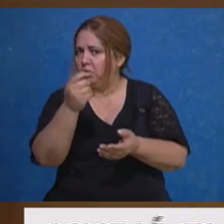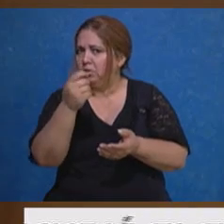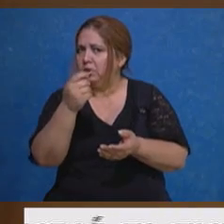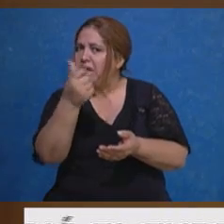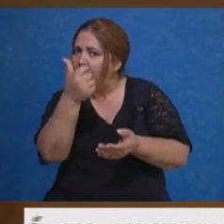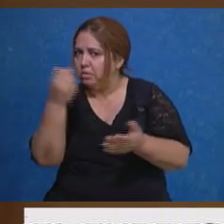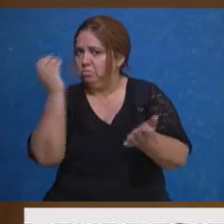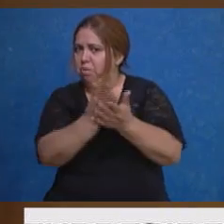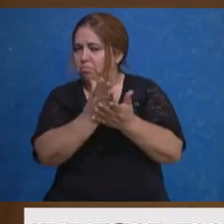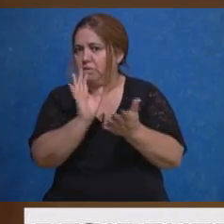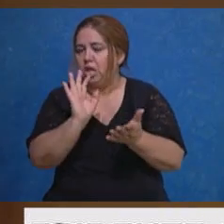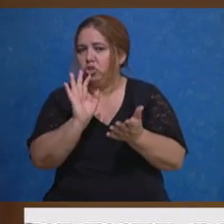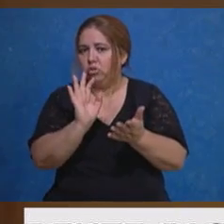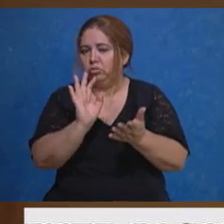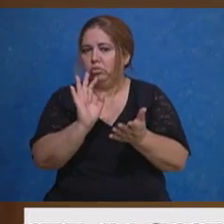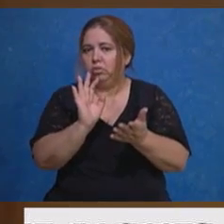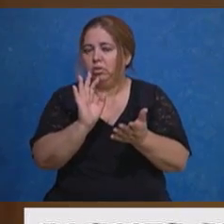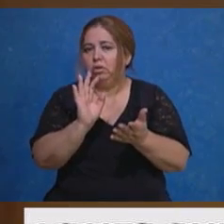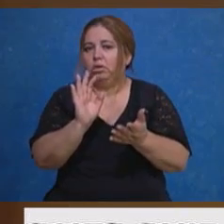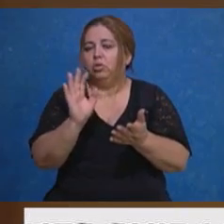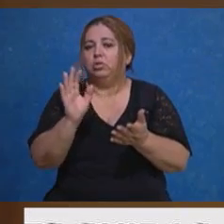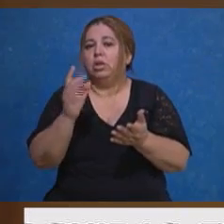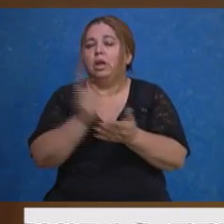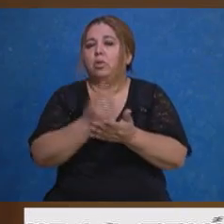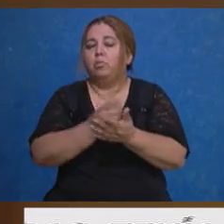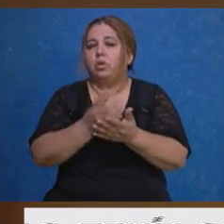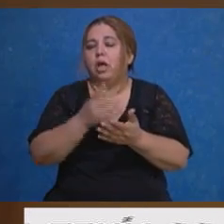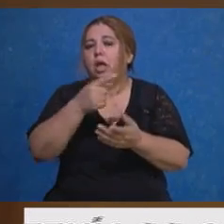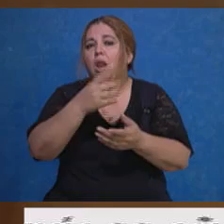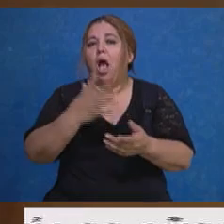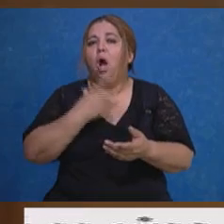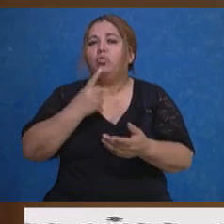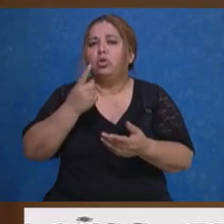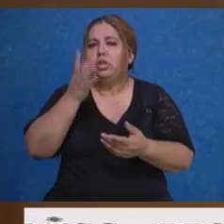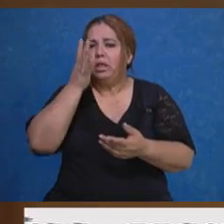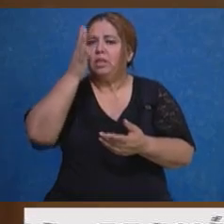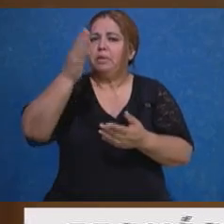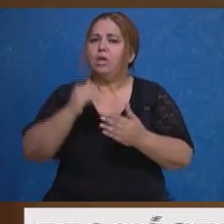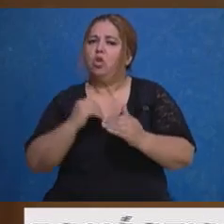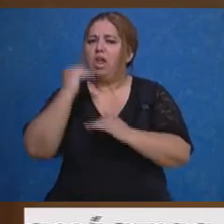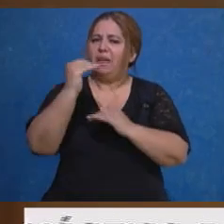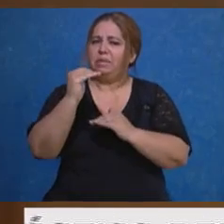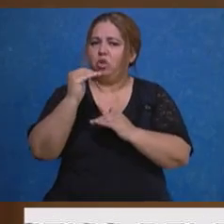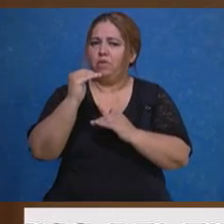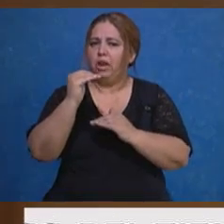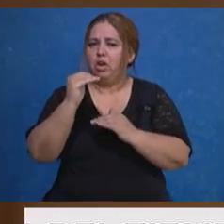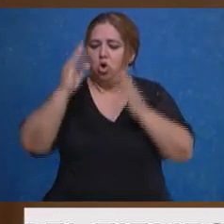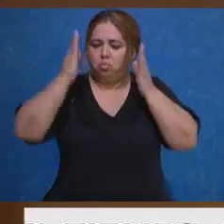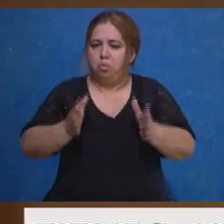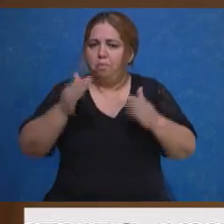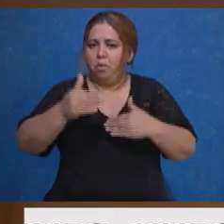que estaban más allá de su autoridad y que se había extralimitado Busso. Por eso se ha generado un cierto enfrentamiento